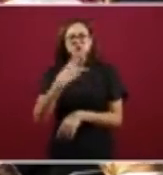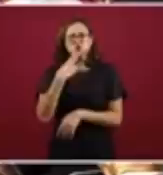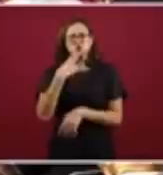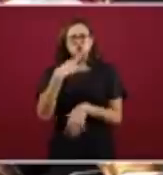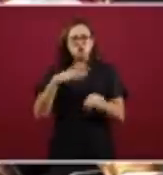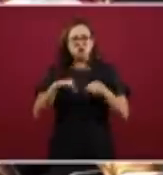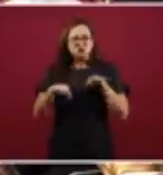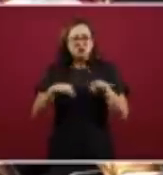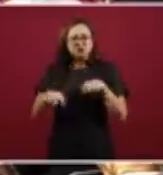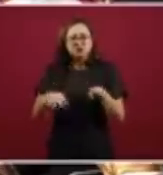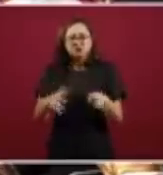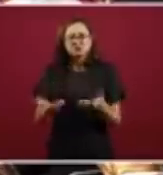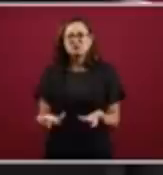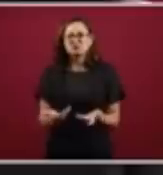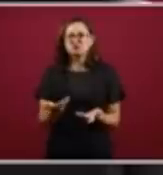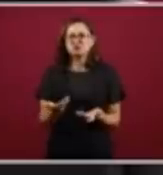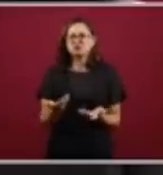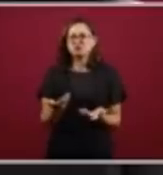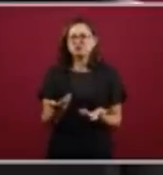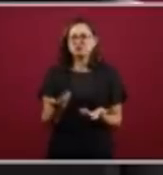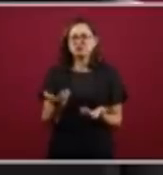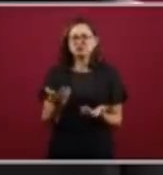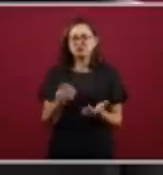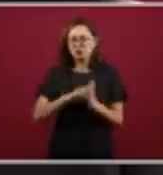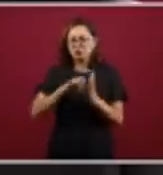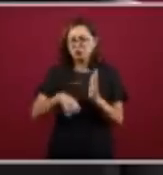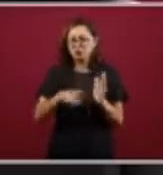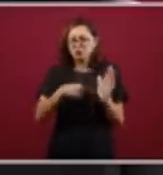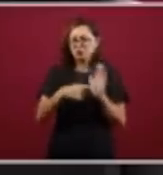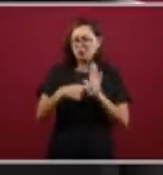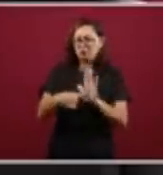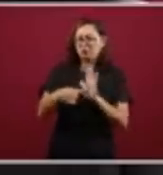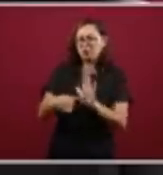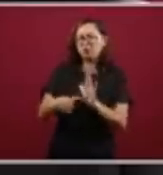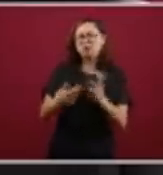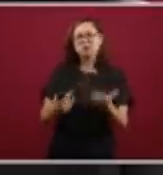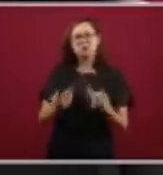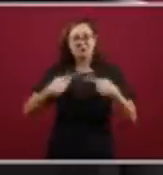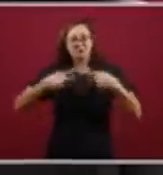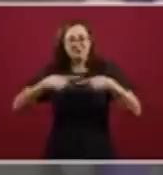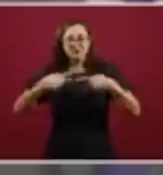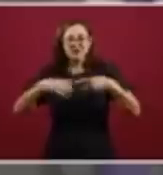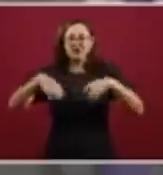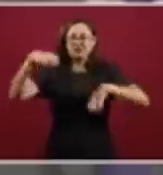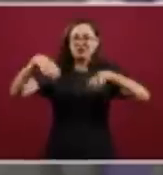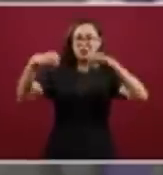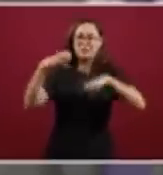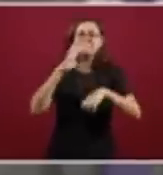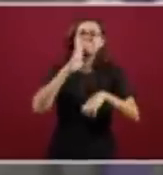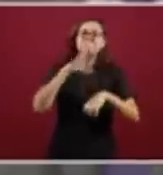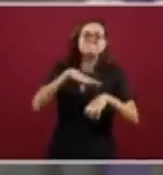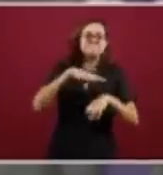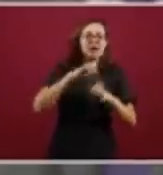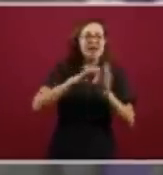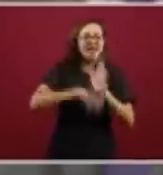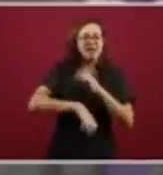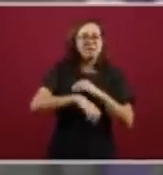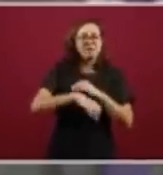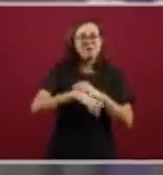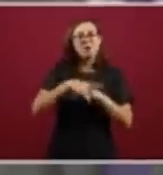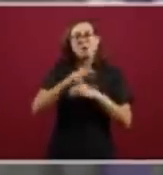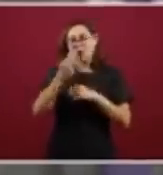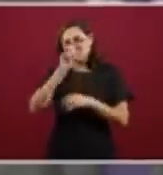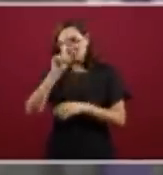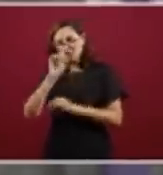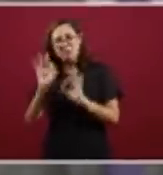sirvan, pueden dar ejemplo, no como decía Wilde, que solamente los viejos cuando ya no pueden dar malos ejemplos se pueden dar buenos consejos, ¿no?